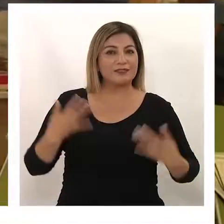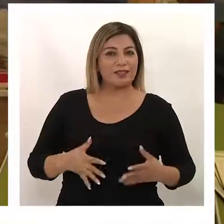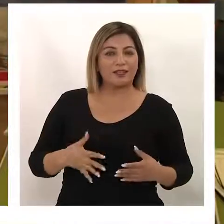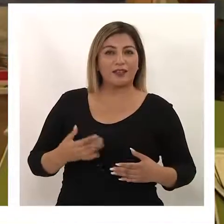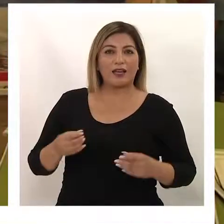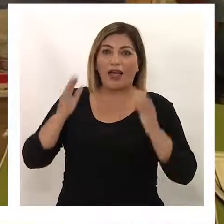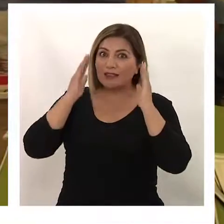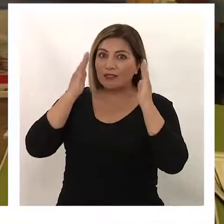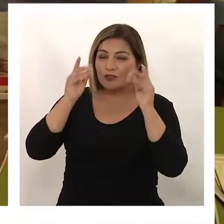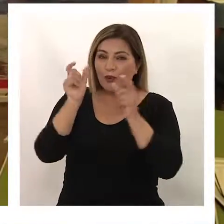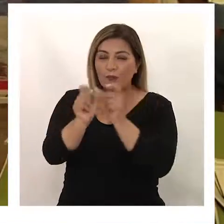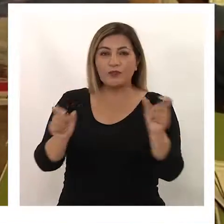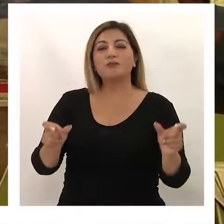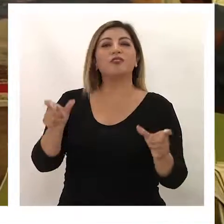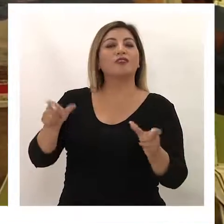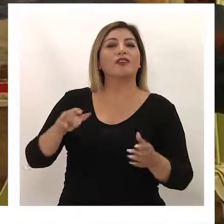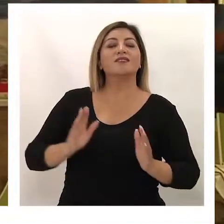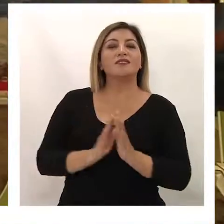Cruz